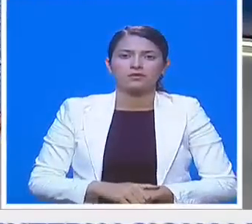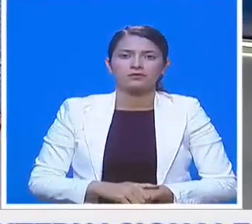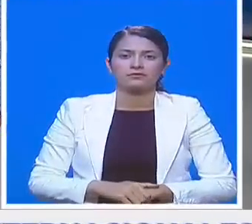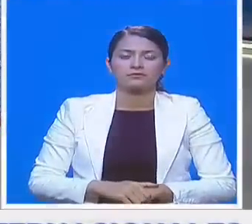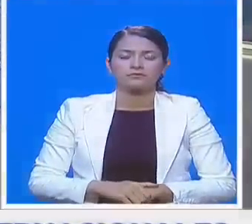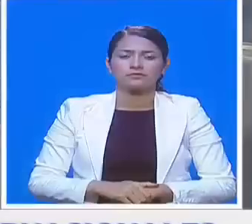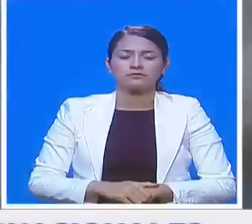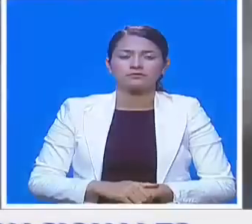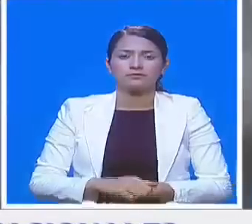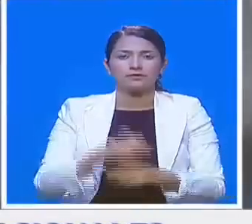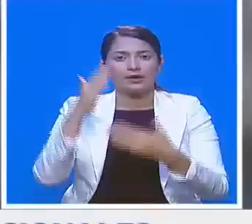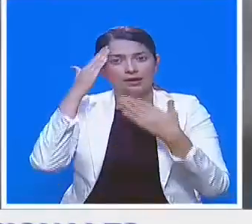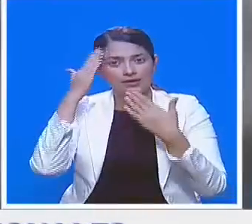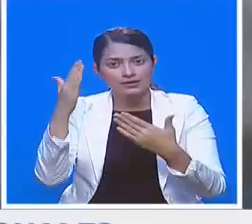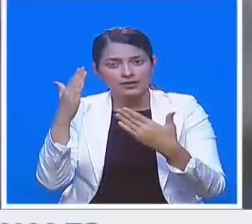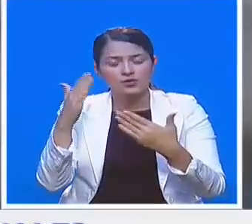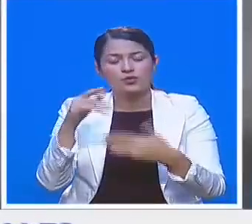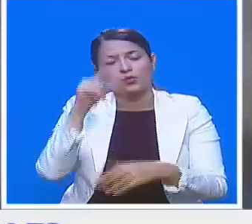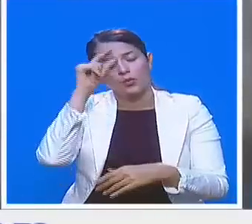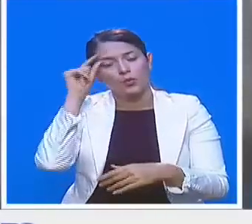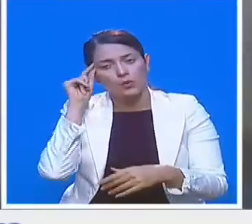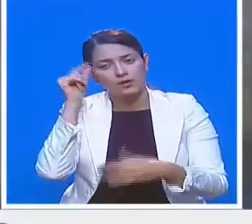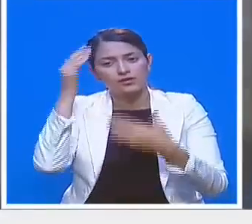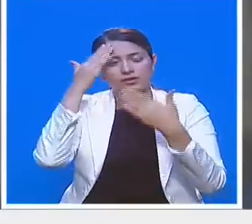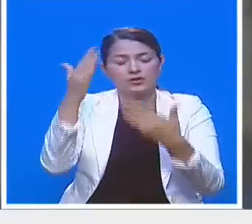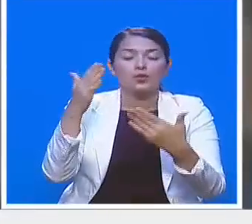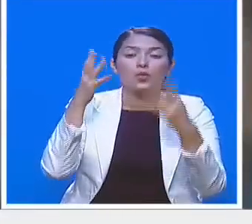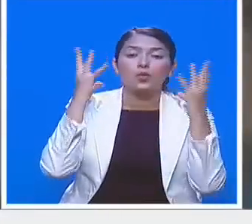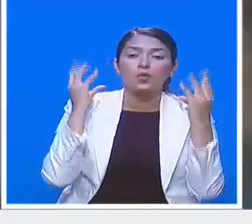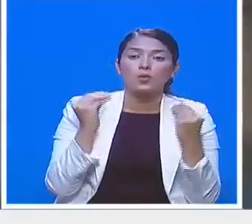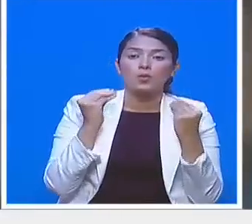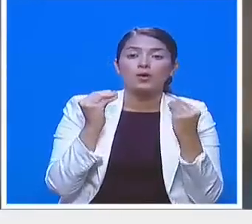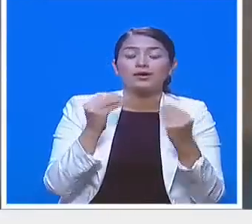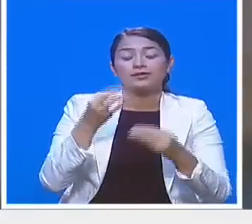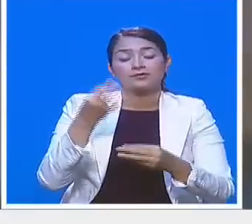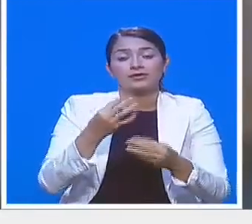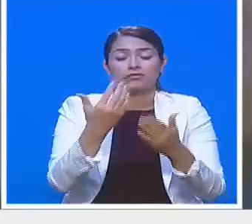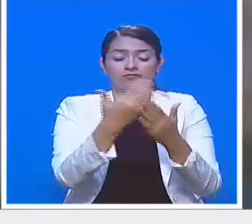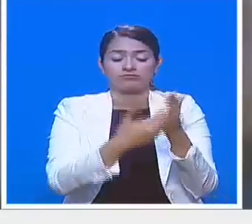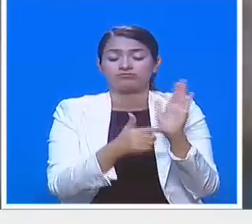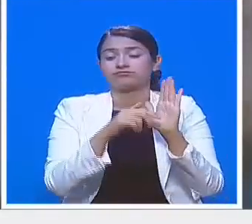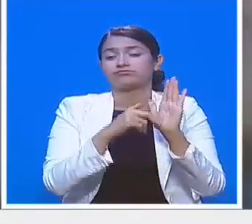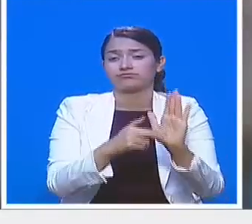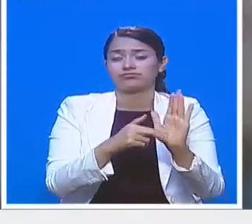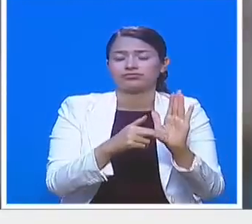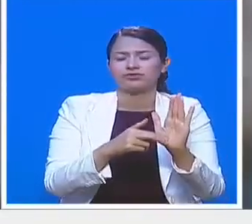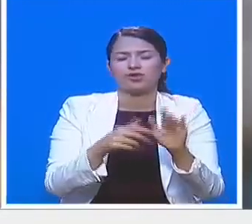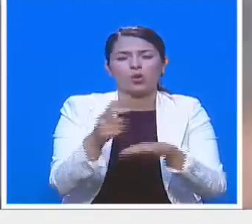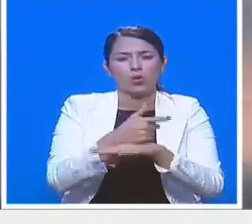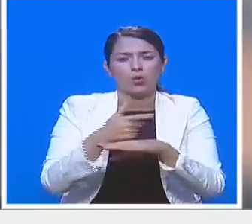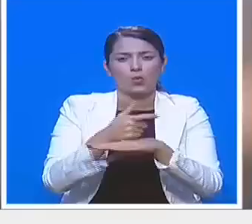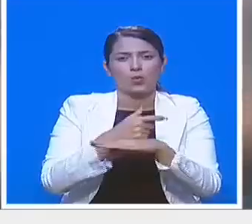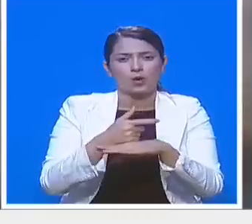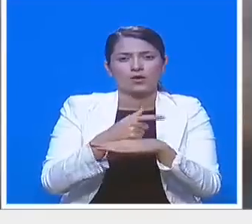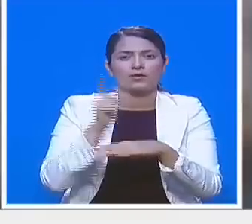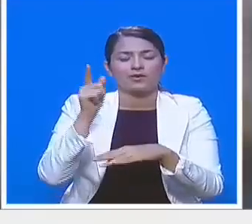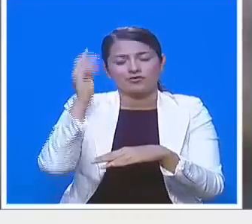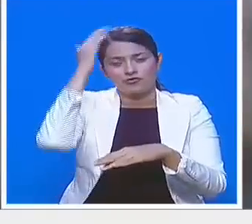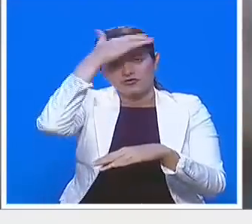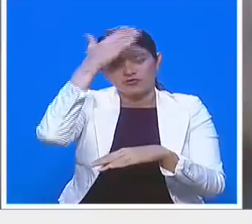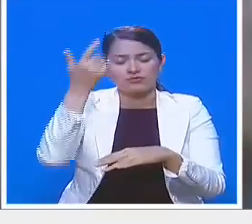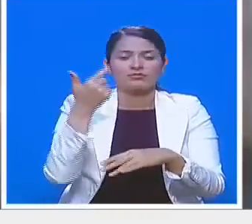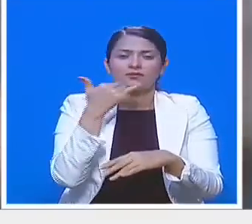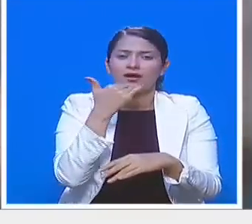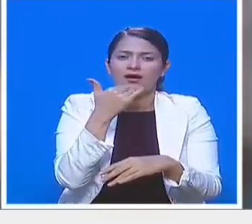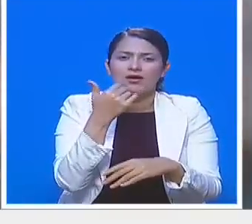Saludos, Endrina, saludos, Milagros. Con esta medida vemos que el gobierno de Donald Trump, que ya apenas está